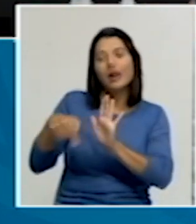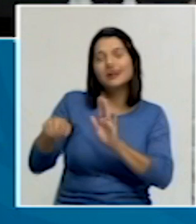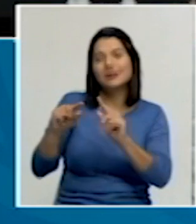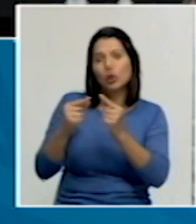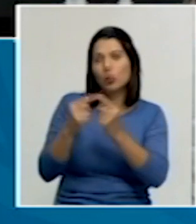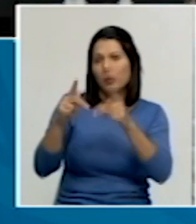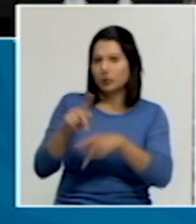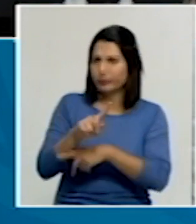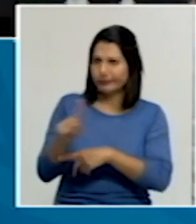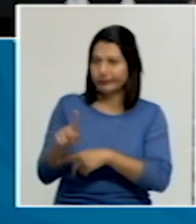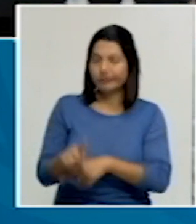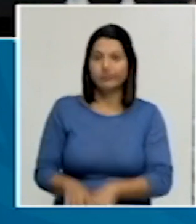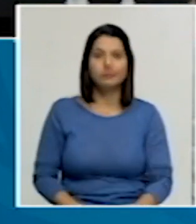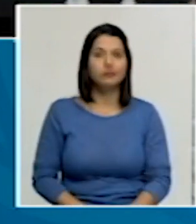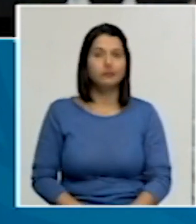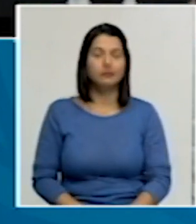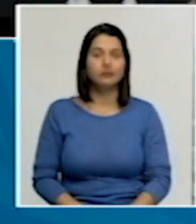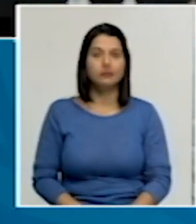de población.